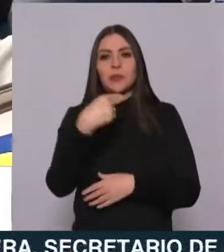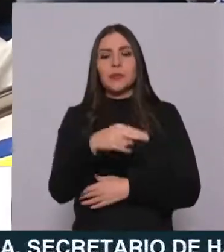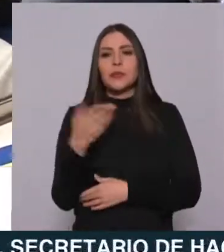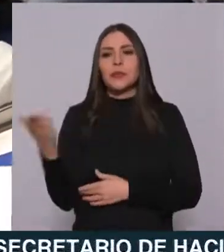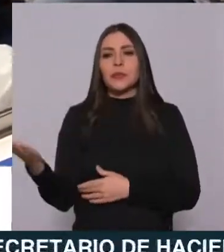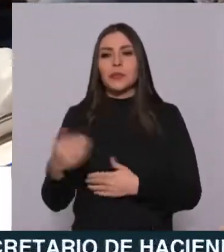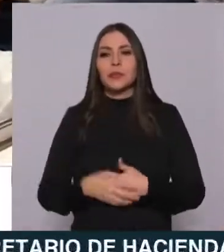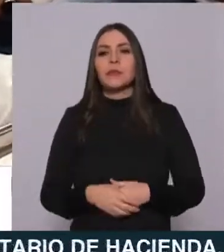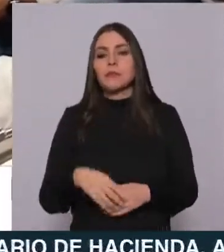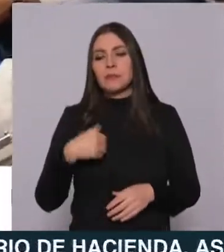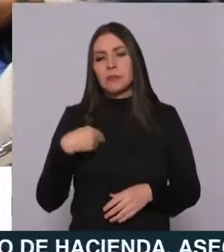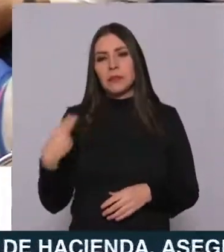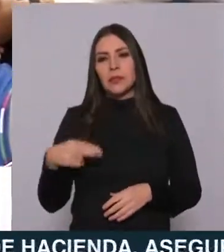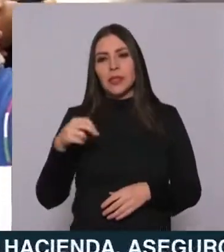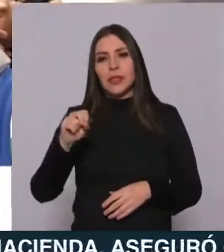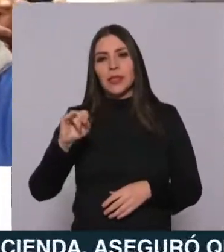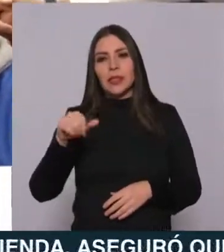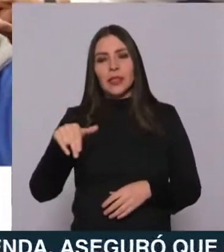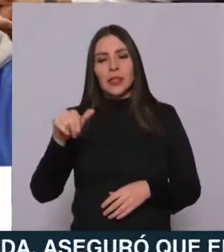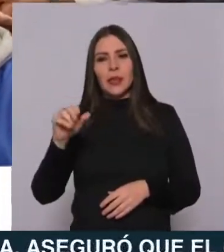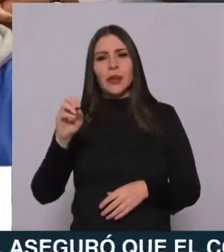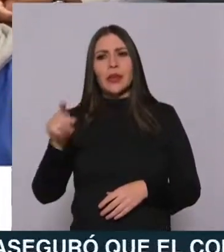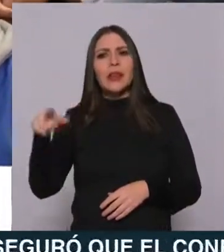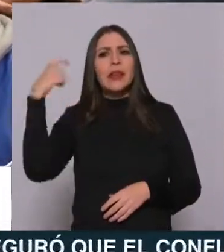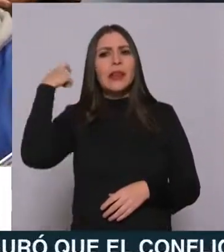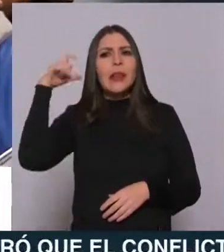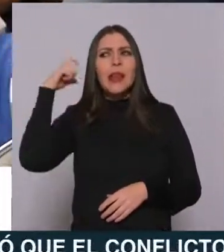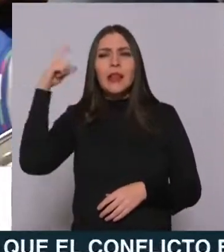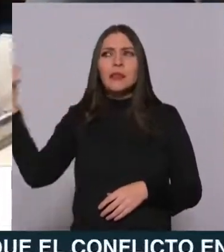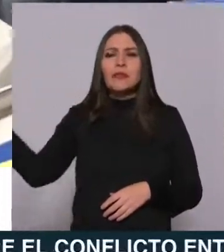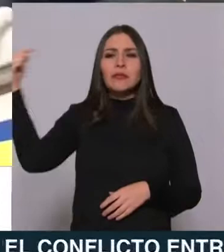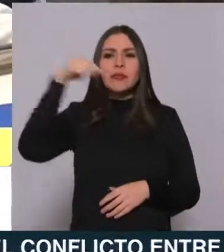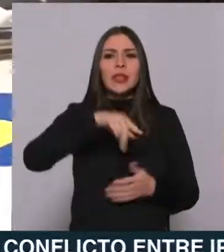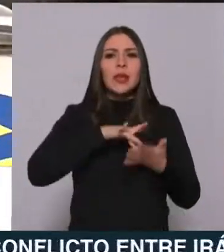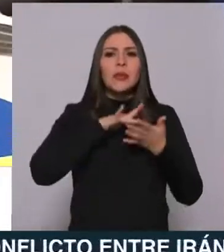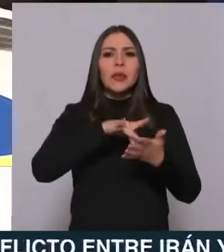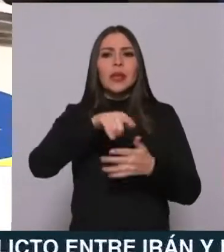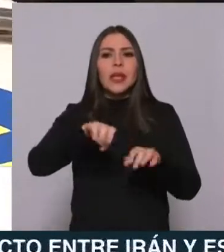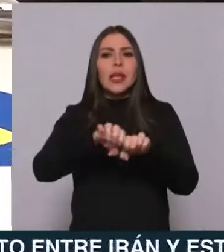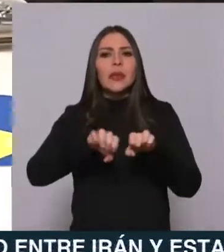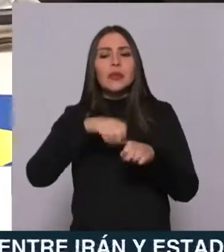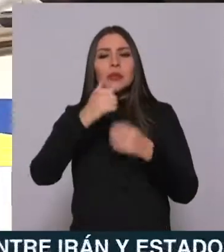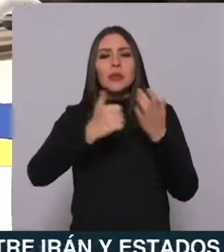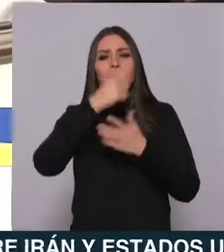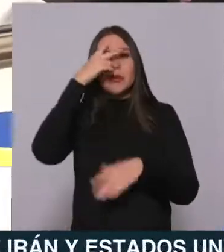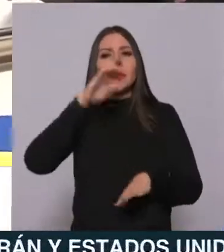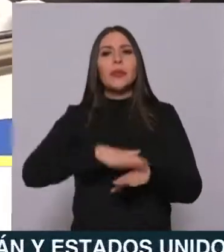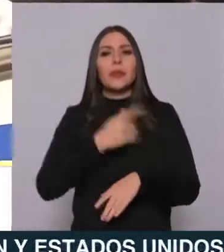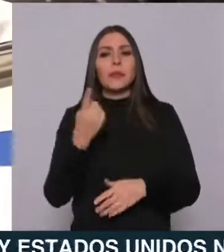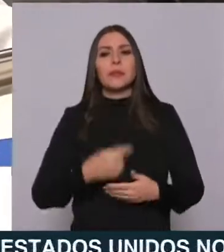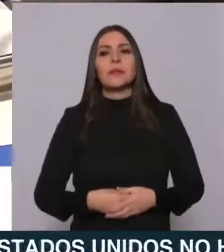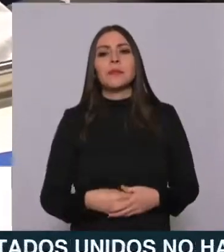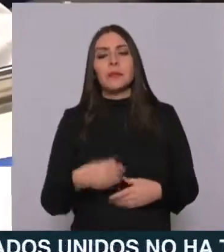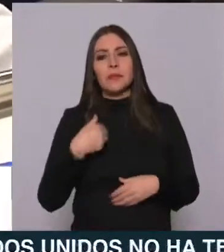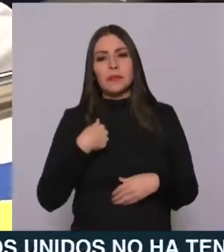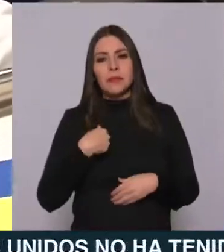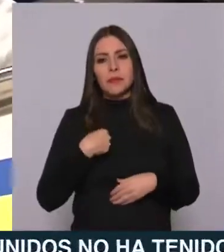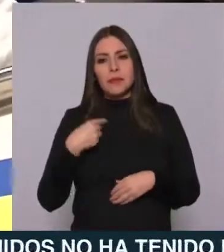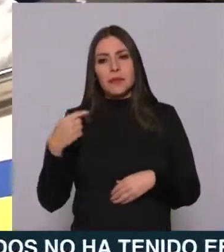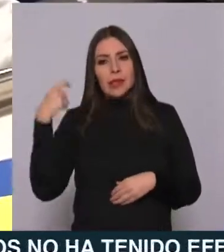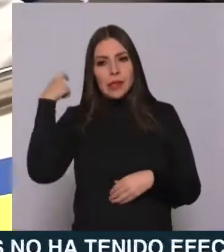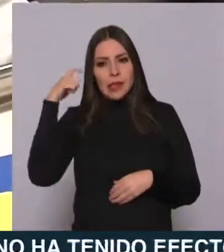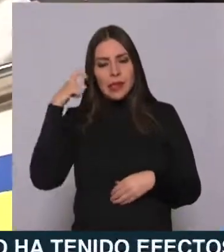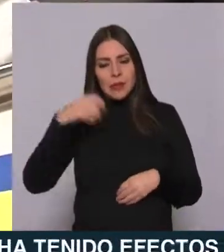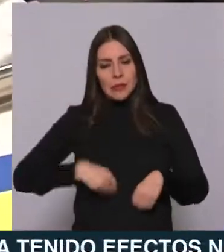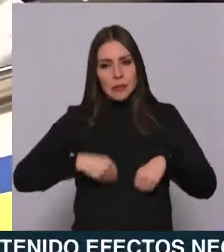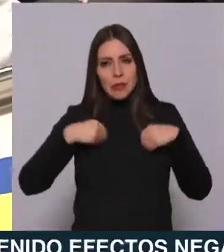Yepes. Oye, platícanos, ¿por qué venir desde Querétaro aquí a apoyar a los Capitanes? Pues vengo de Querétaro porque vivo en Querétaro, pero yo soy 100%